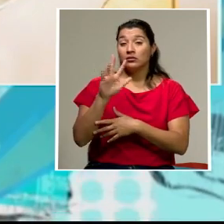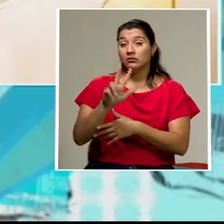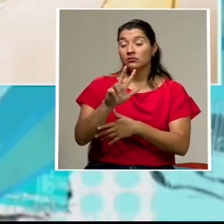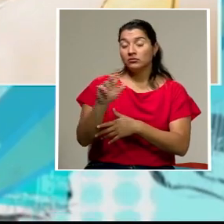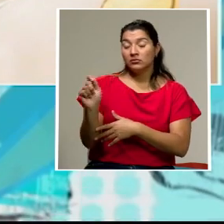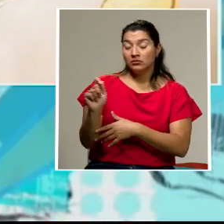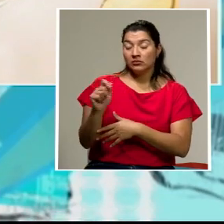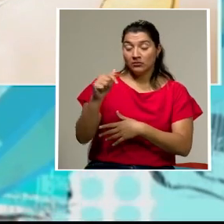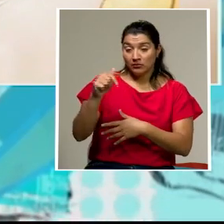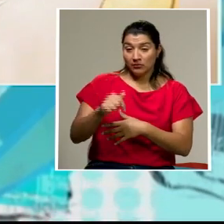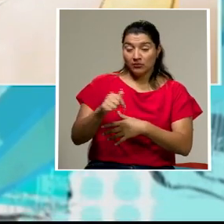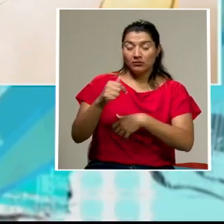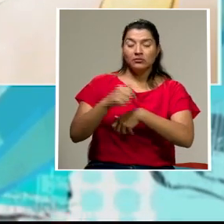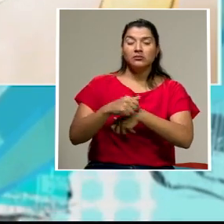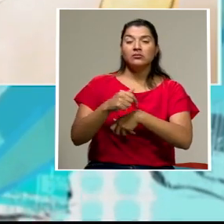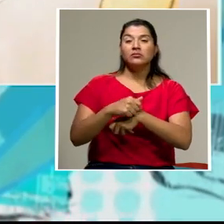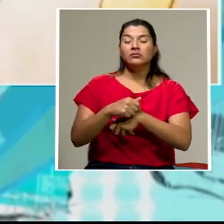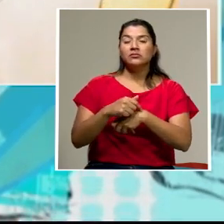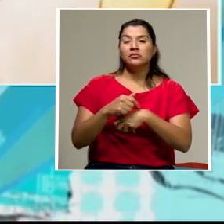la más